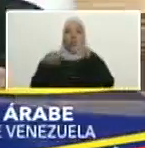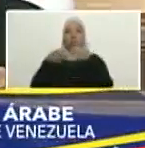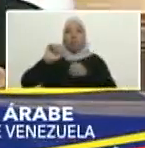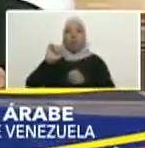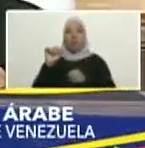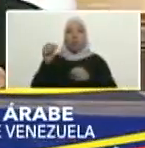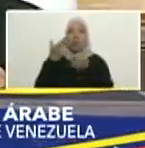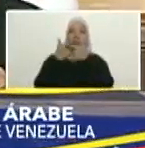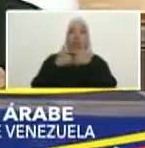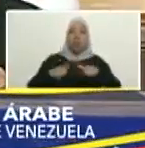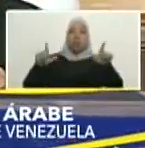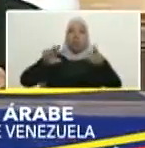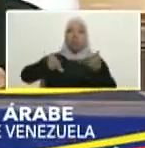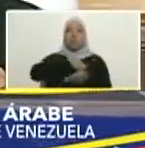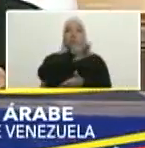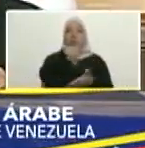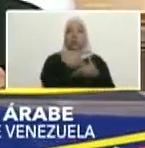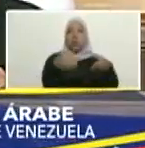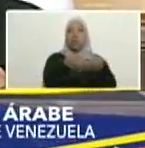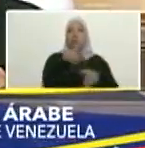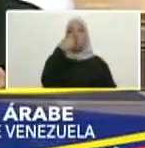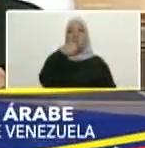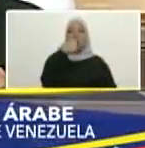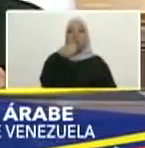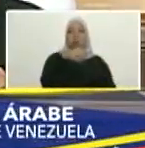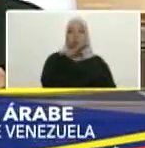la Liberación Nacional.